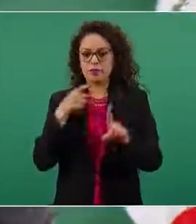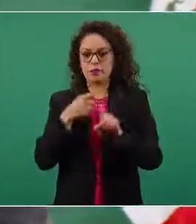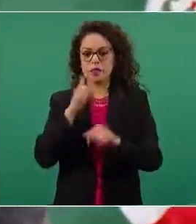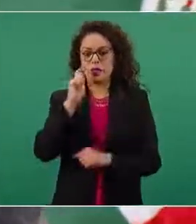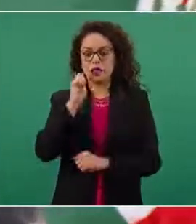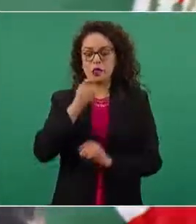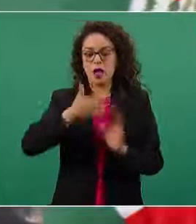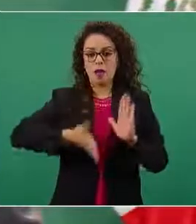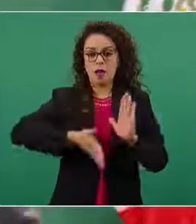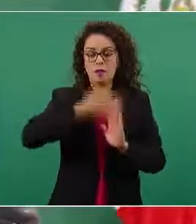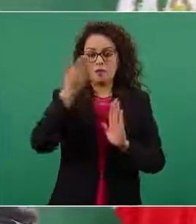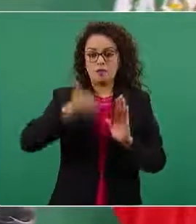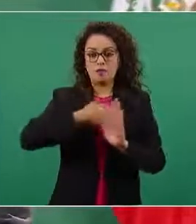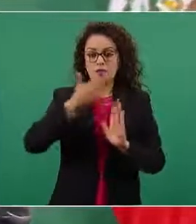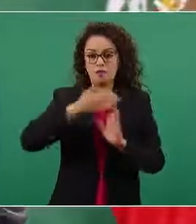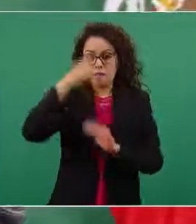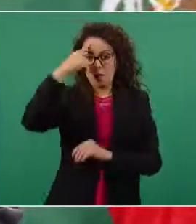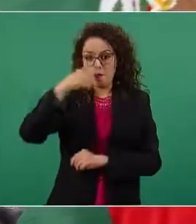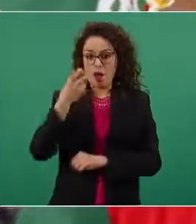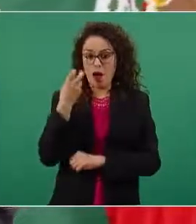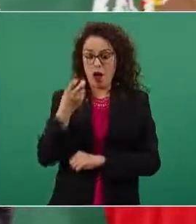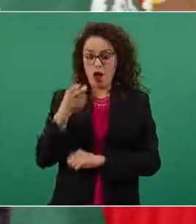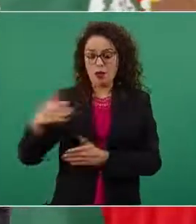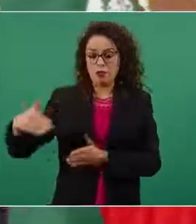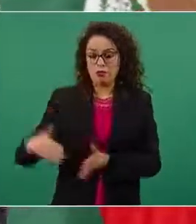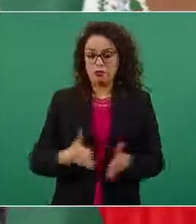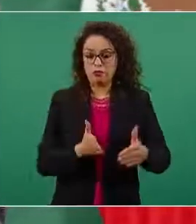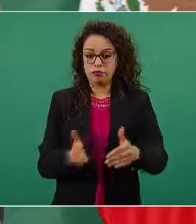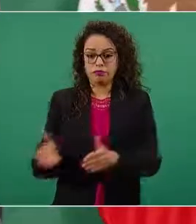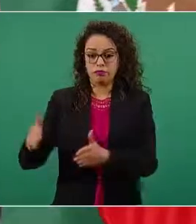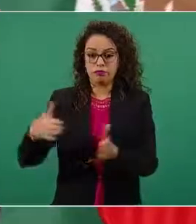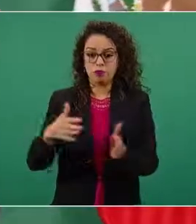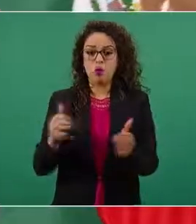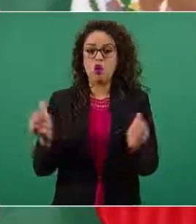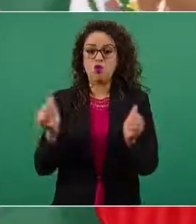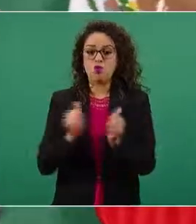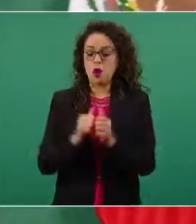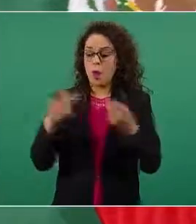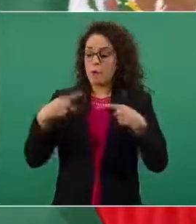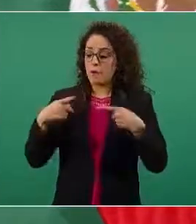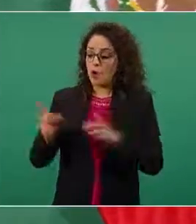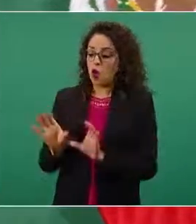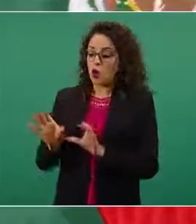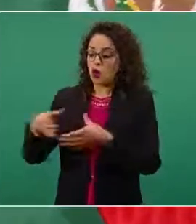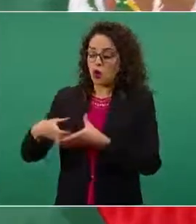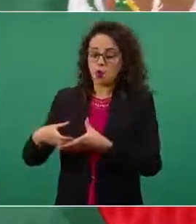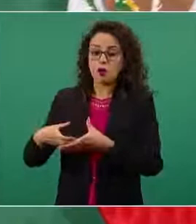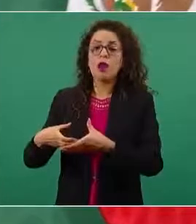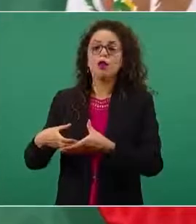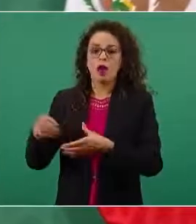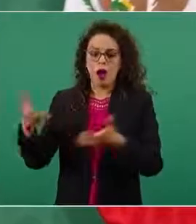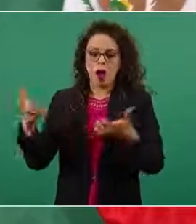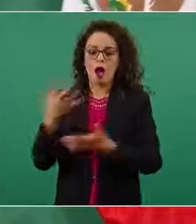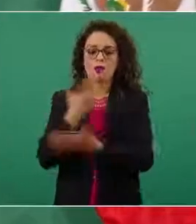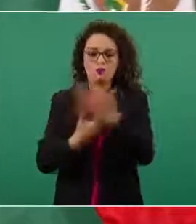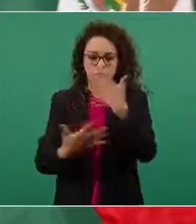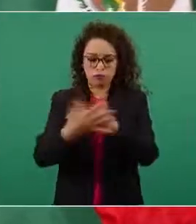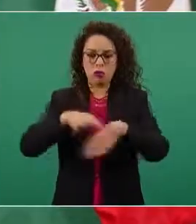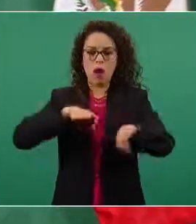caminos con la mano de obra de las comunidades, entregándoles el presupuesto,